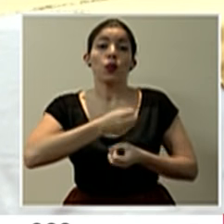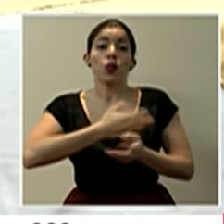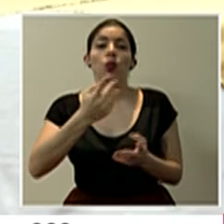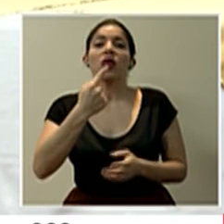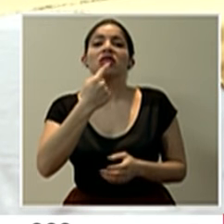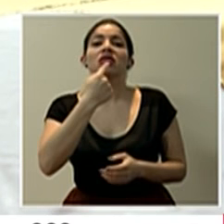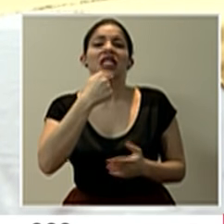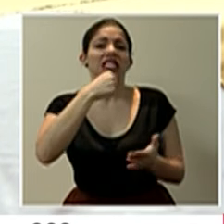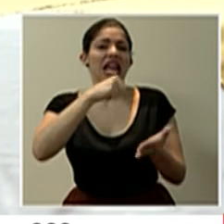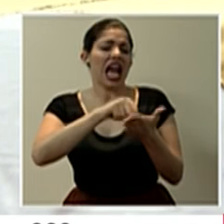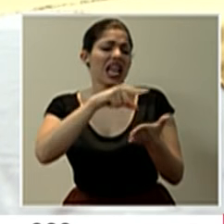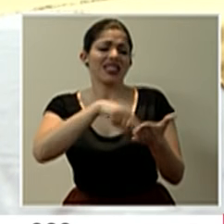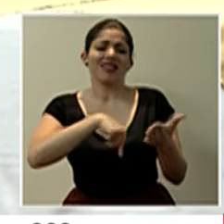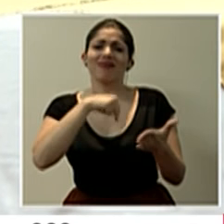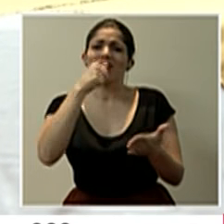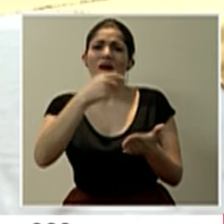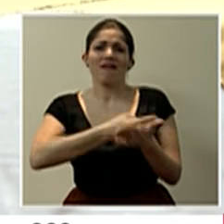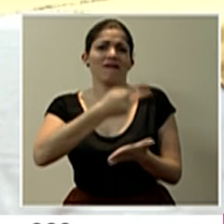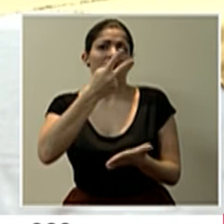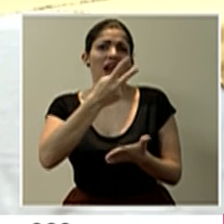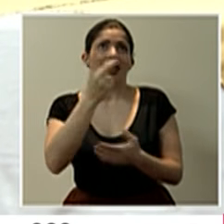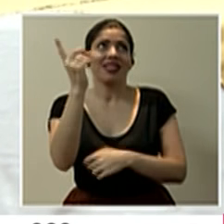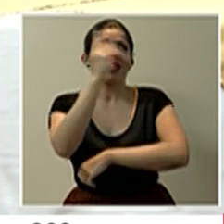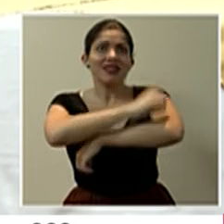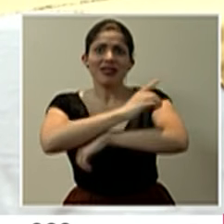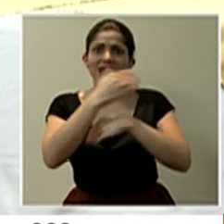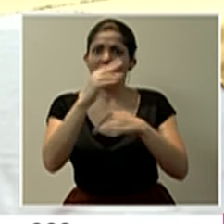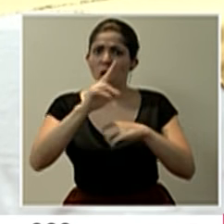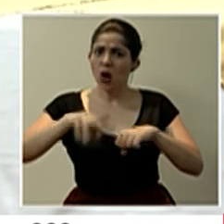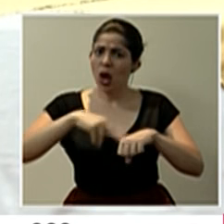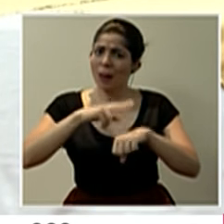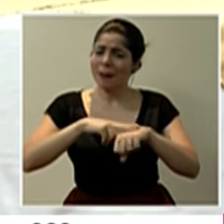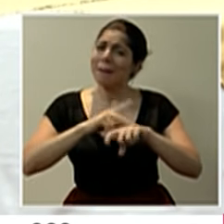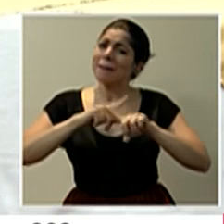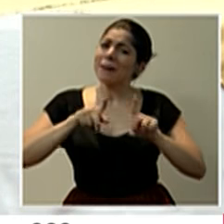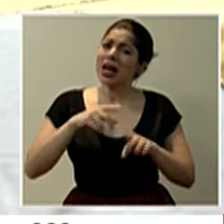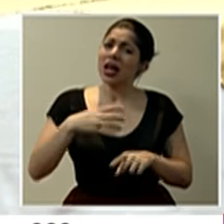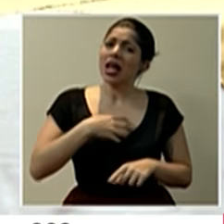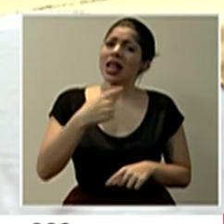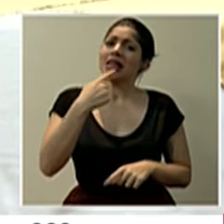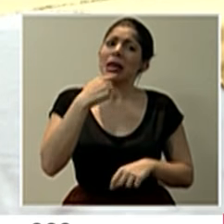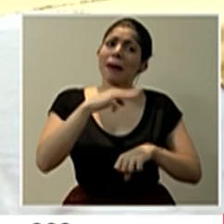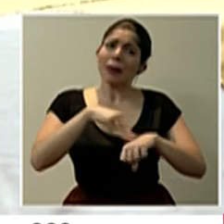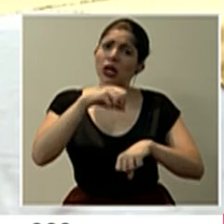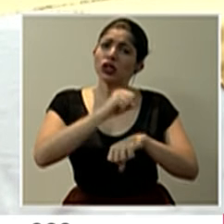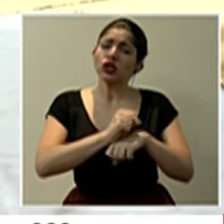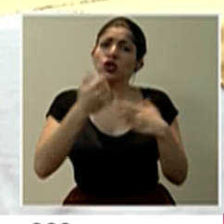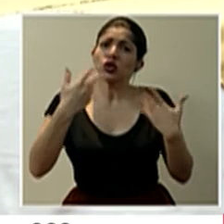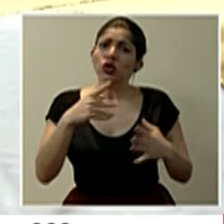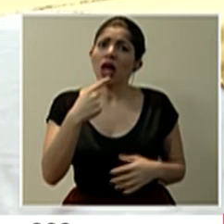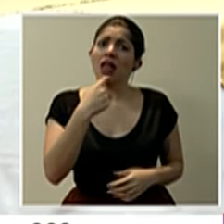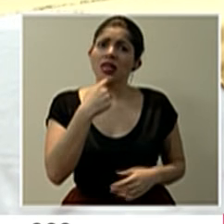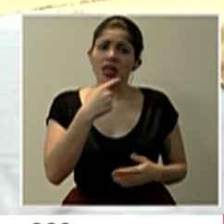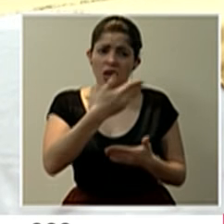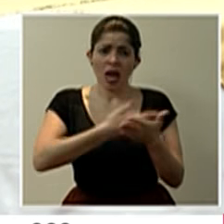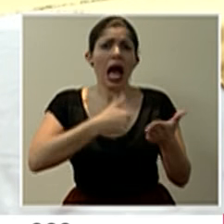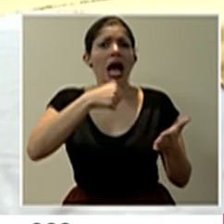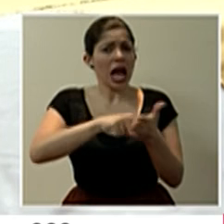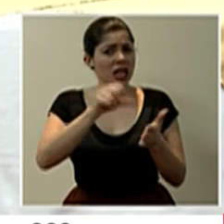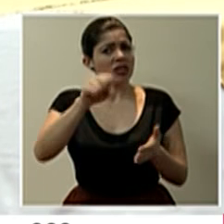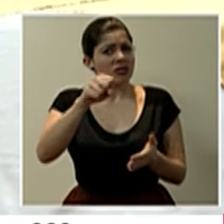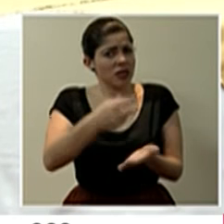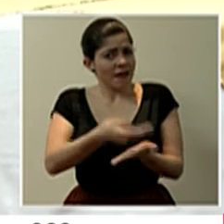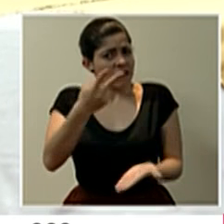dicen que la carta no tiene validez en un día de restricción normal, pero alegan que don Michael había dicho